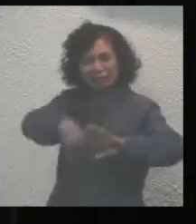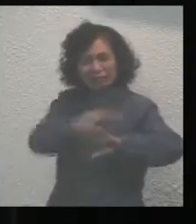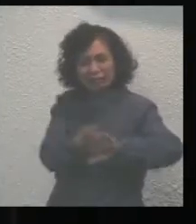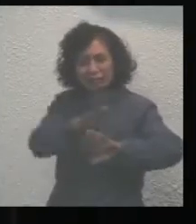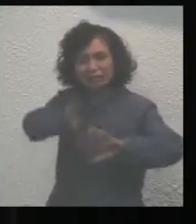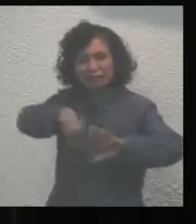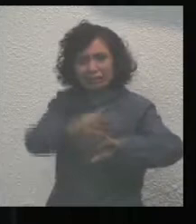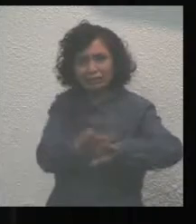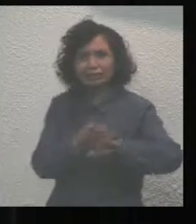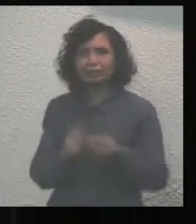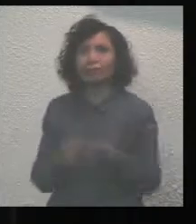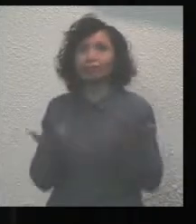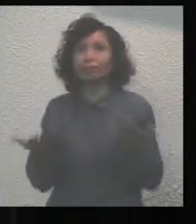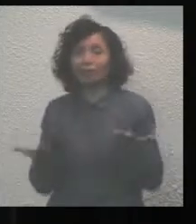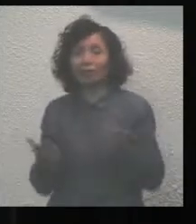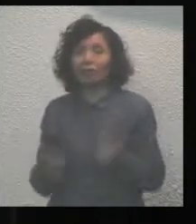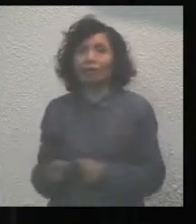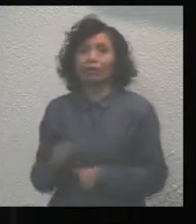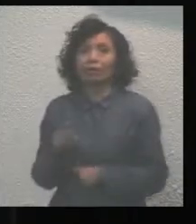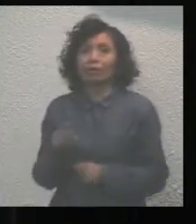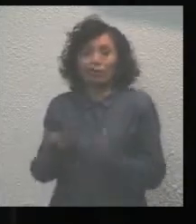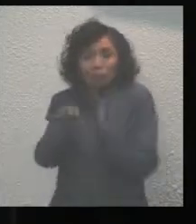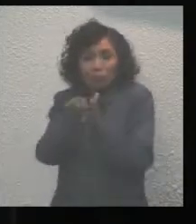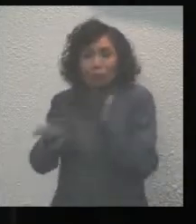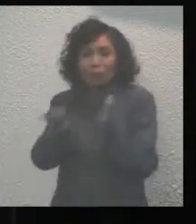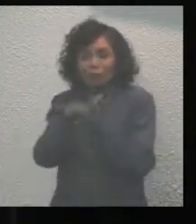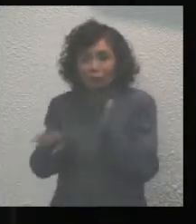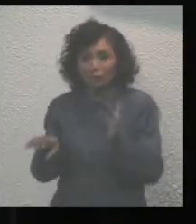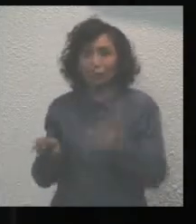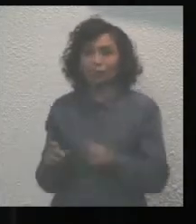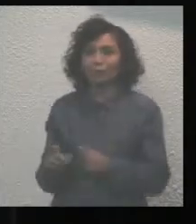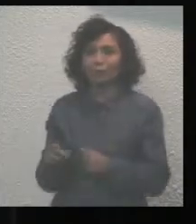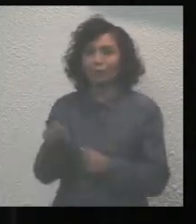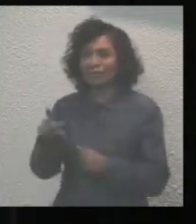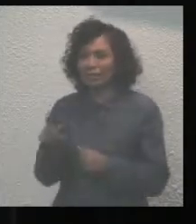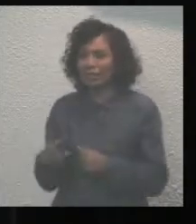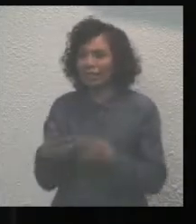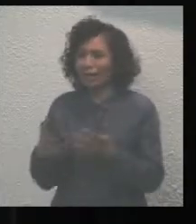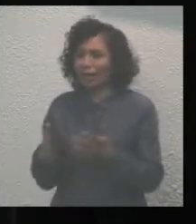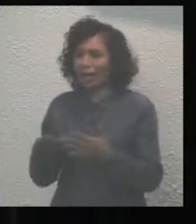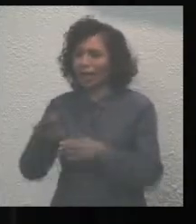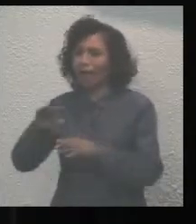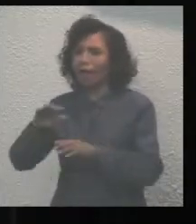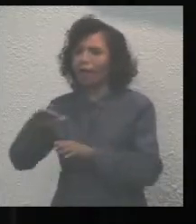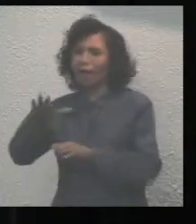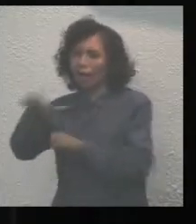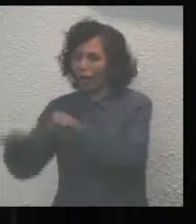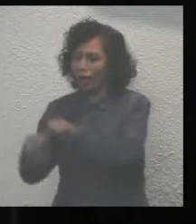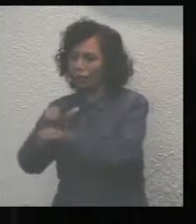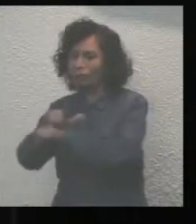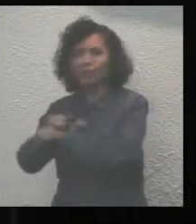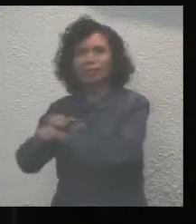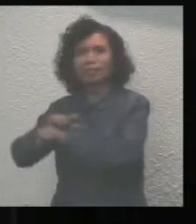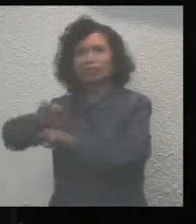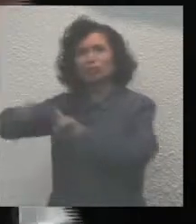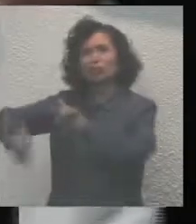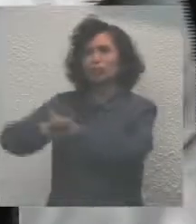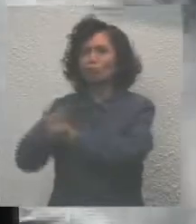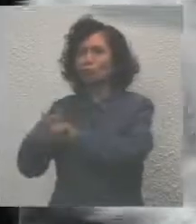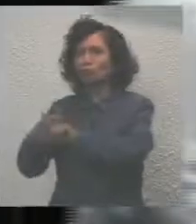por mencionar tan solo uno, el caso reincidente de Sofía, de Bonifacio N. en la comunidad